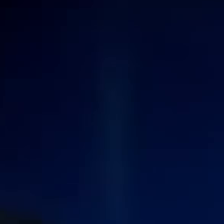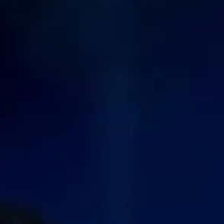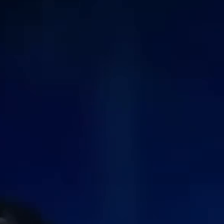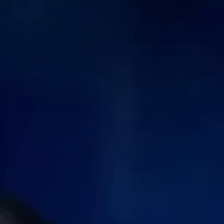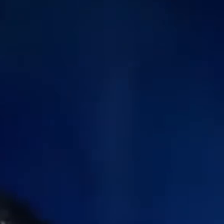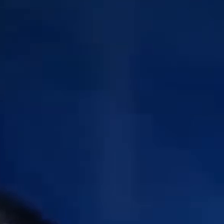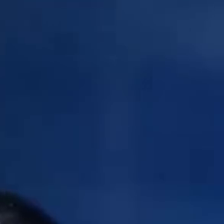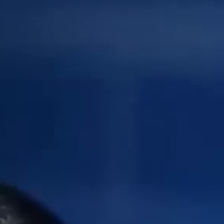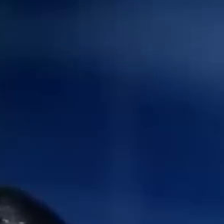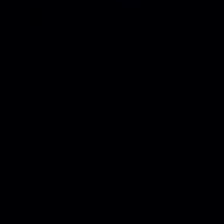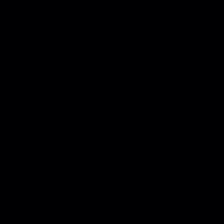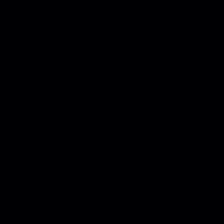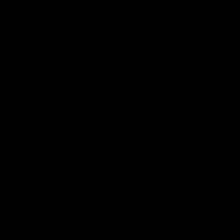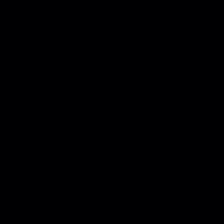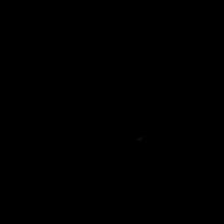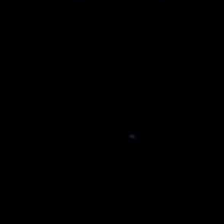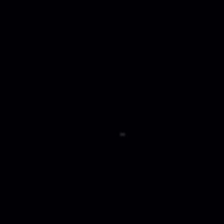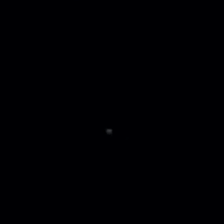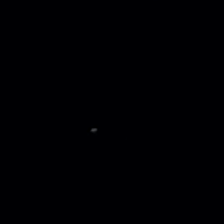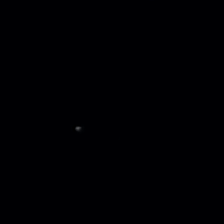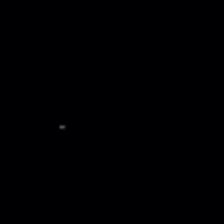también usar la